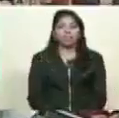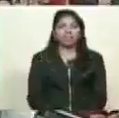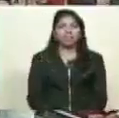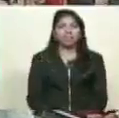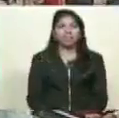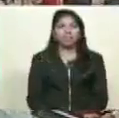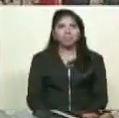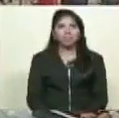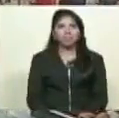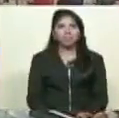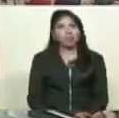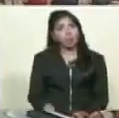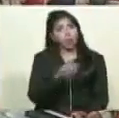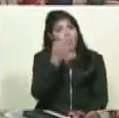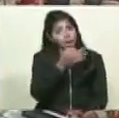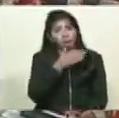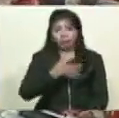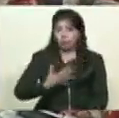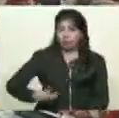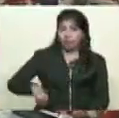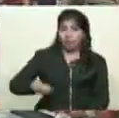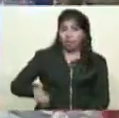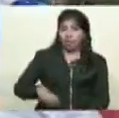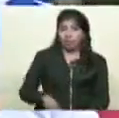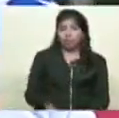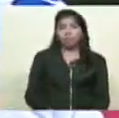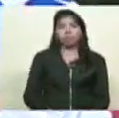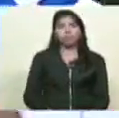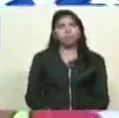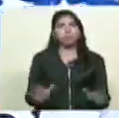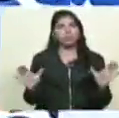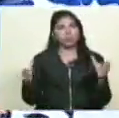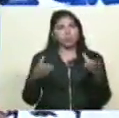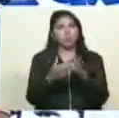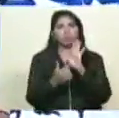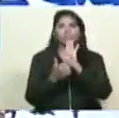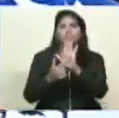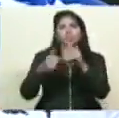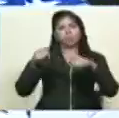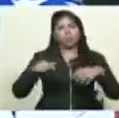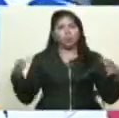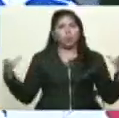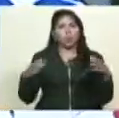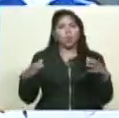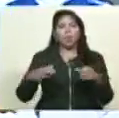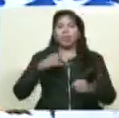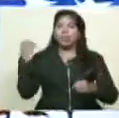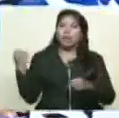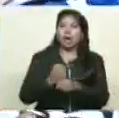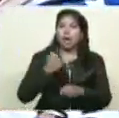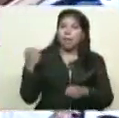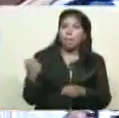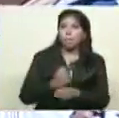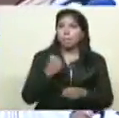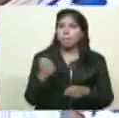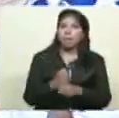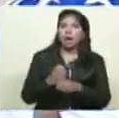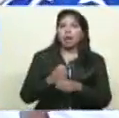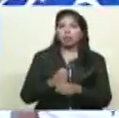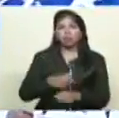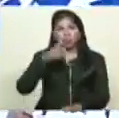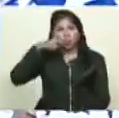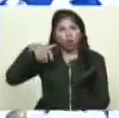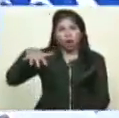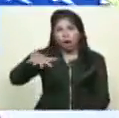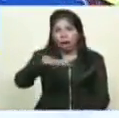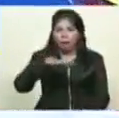Bueno, buenas tardes, presidente. En nombre de la clase obrera, la clase trabajadora, la clase obrera campesina,